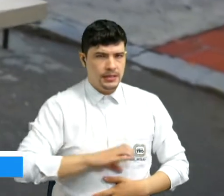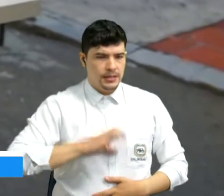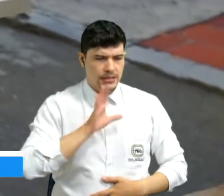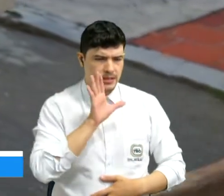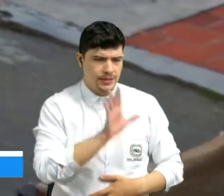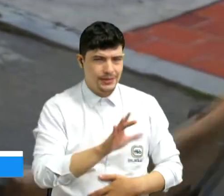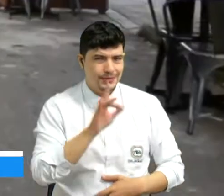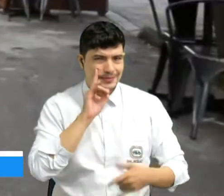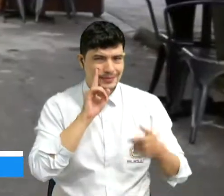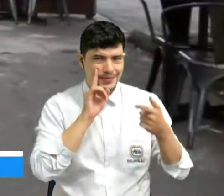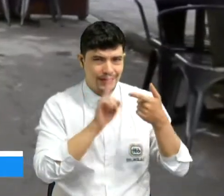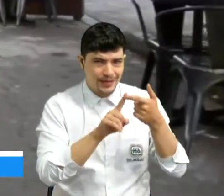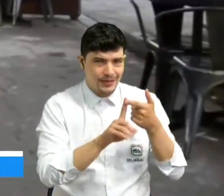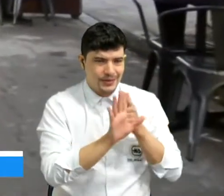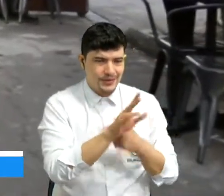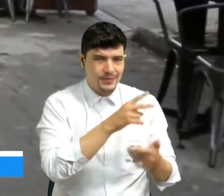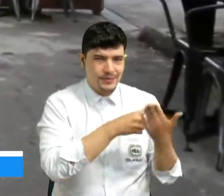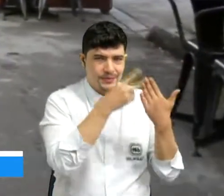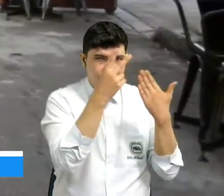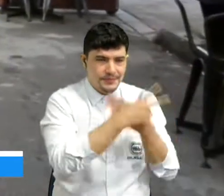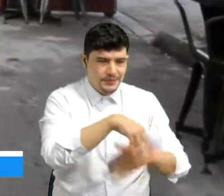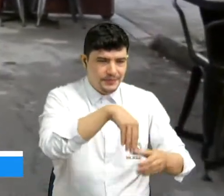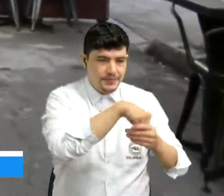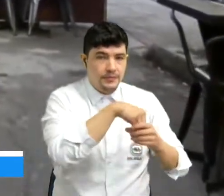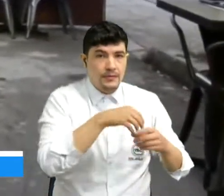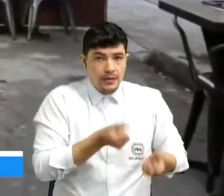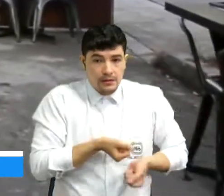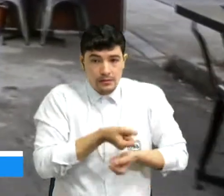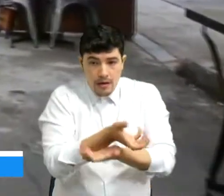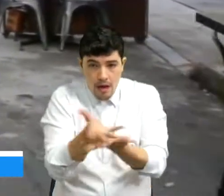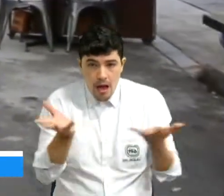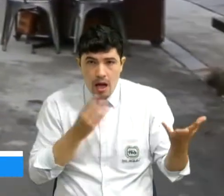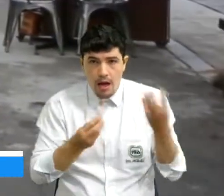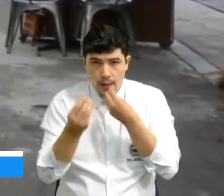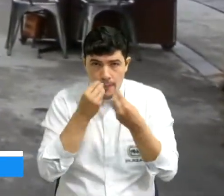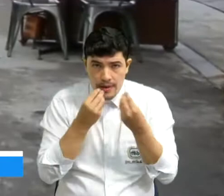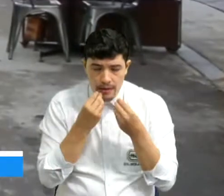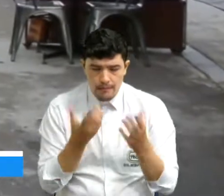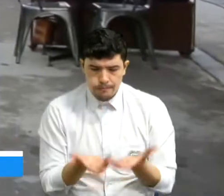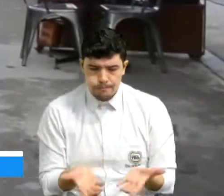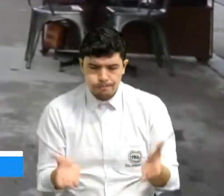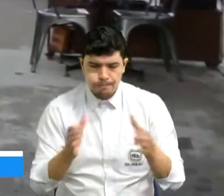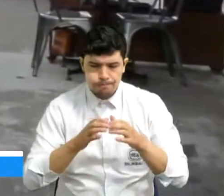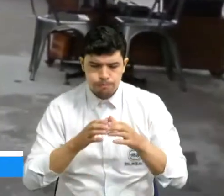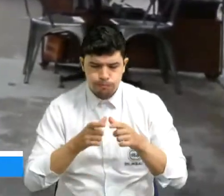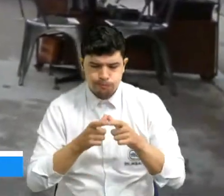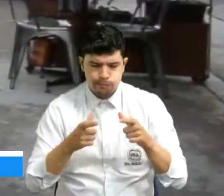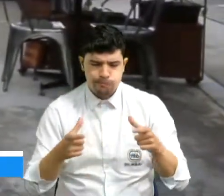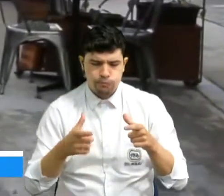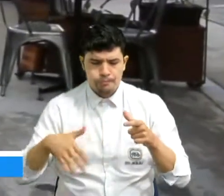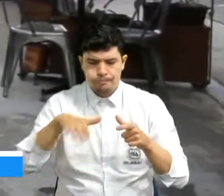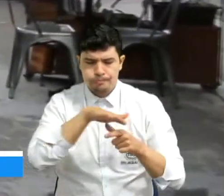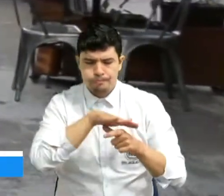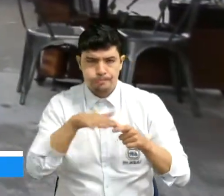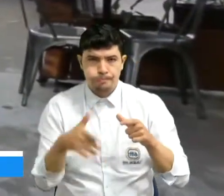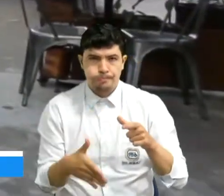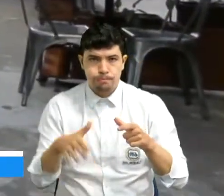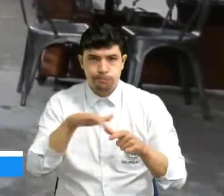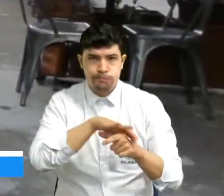proyectado para el piloto estaba la entrega de los alimentos totalmente empacados y la reserva previa a través de las plataformas